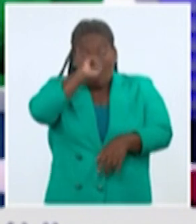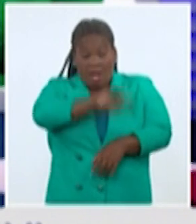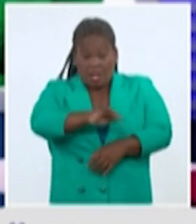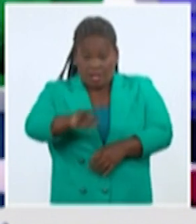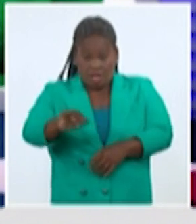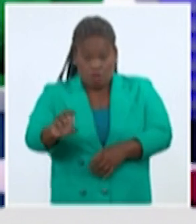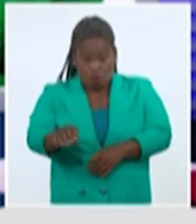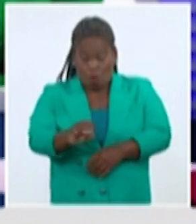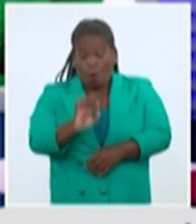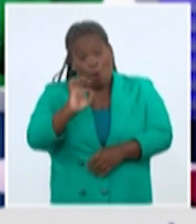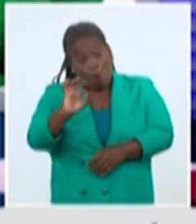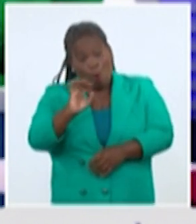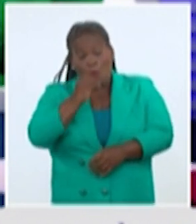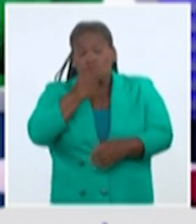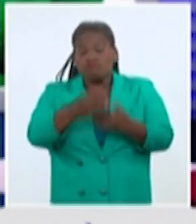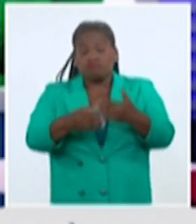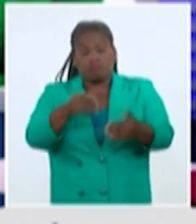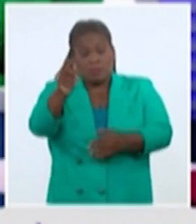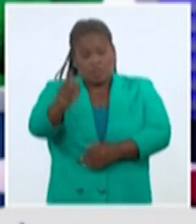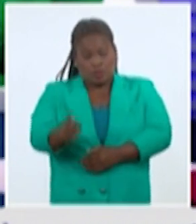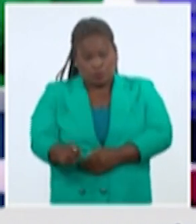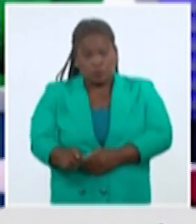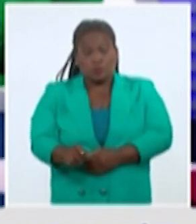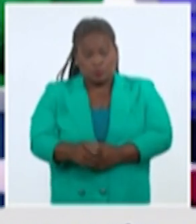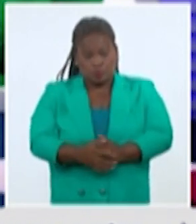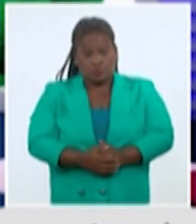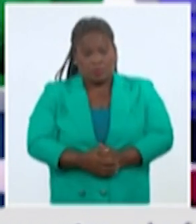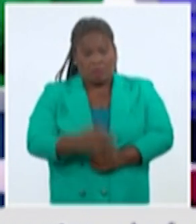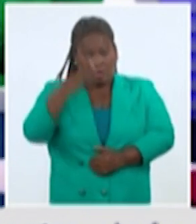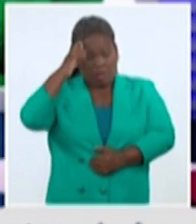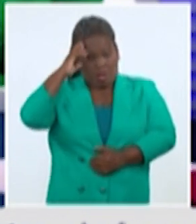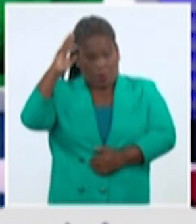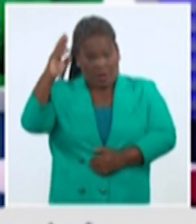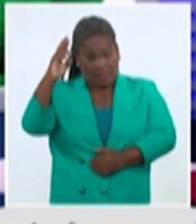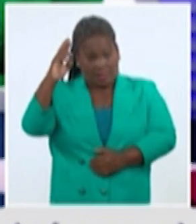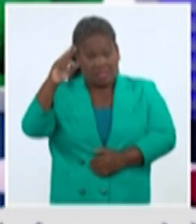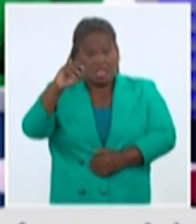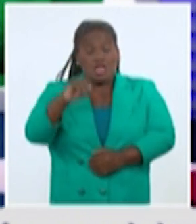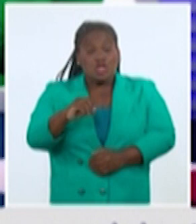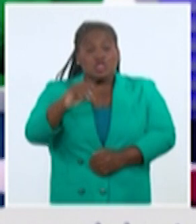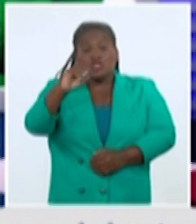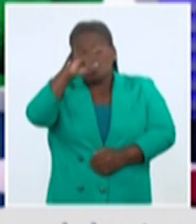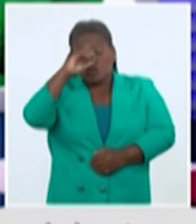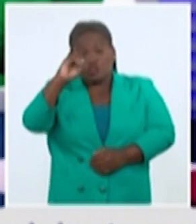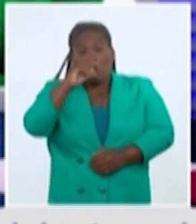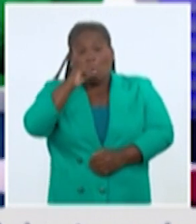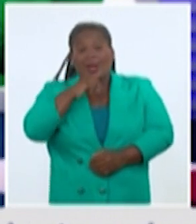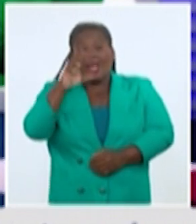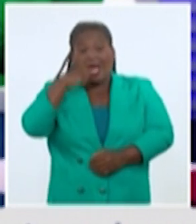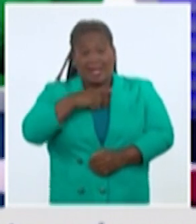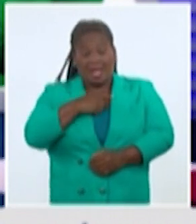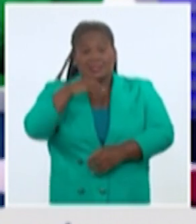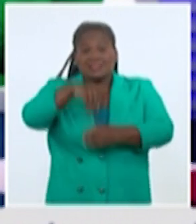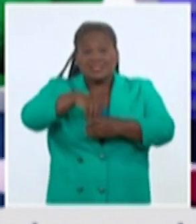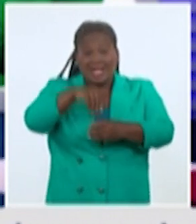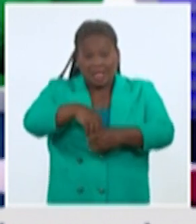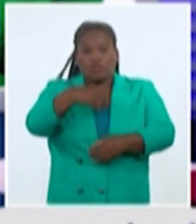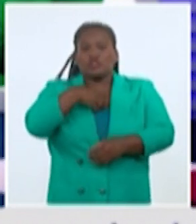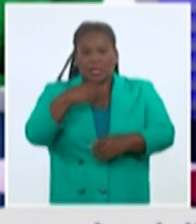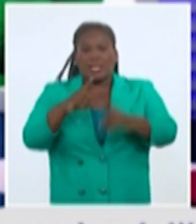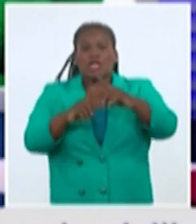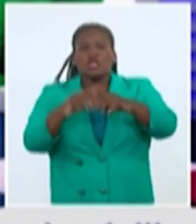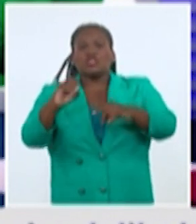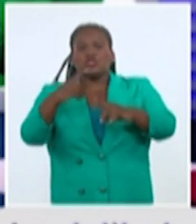de cualquier otra persona, hay que recordar que la vacuna Soberana está conjugada a toxoide, que las dosis que contiene la